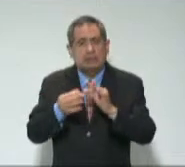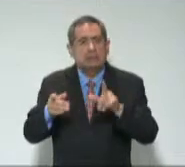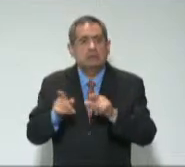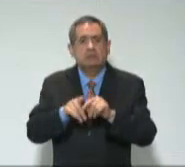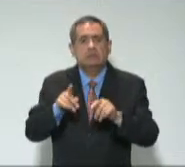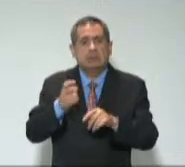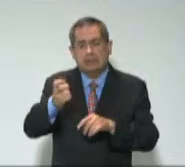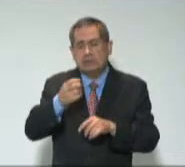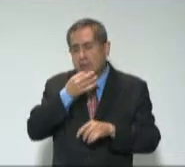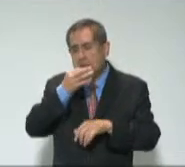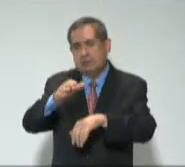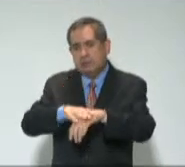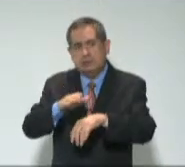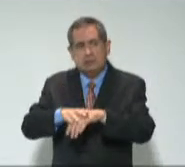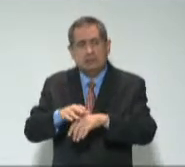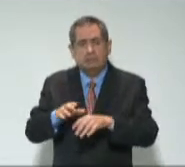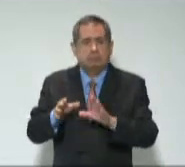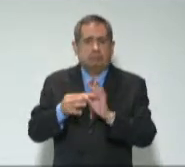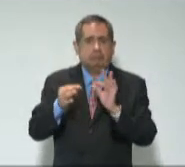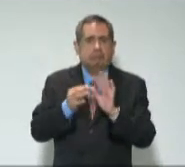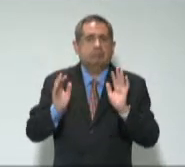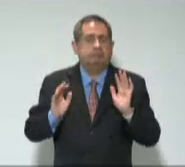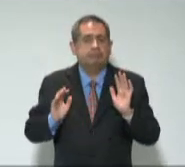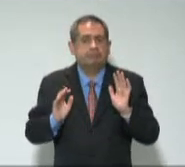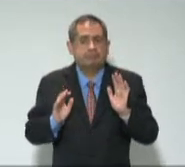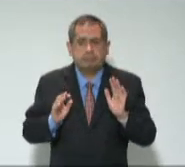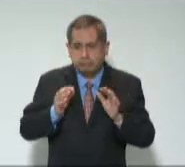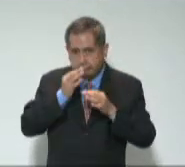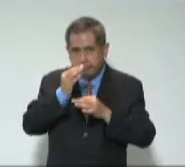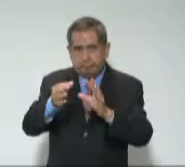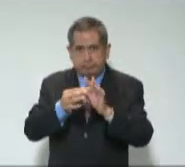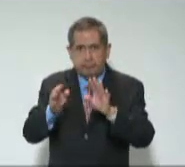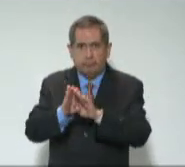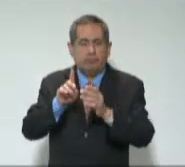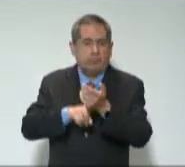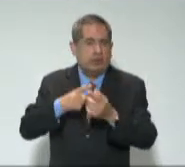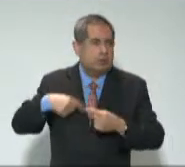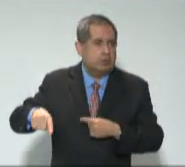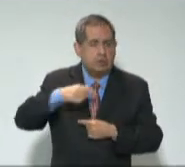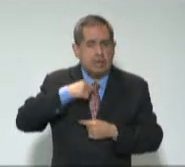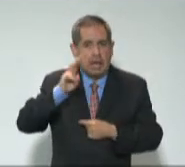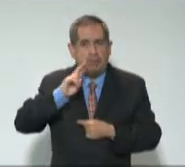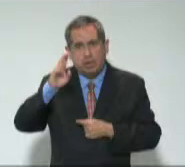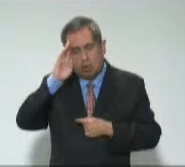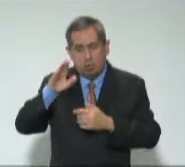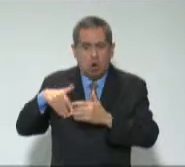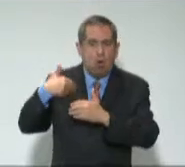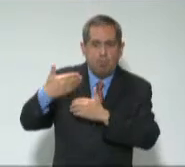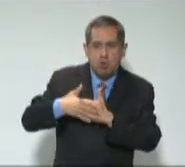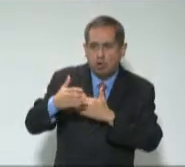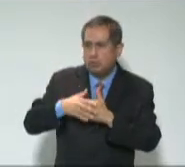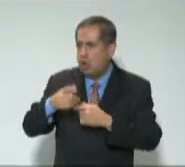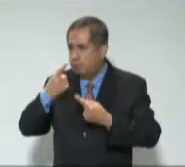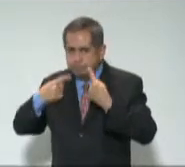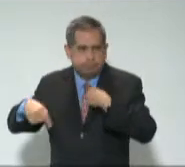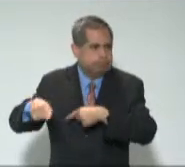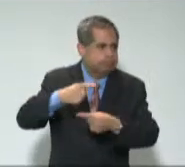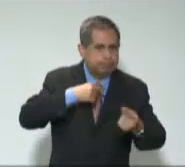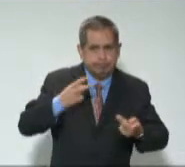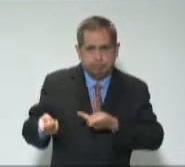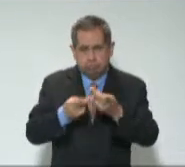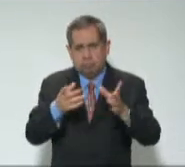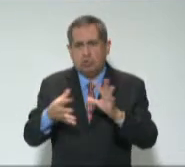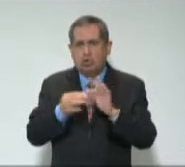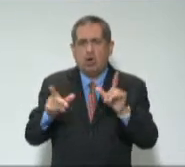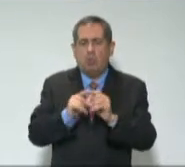solamente lo dejo en ese en ese comentario general a reserva de las siguientes rondas de participación